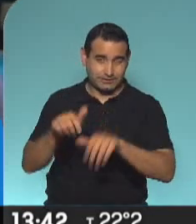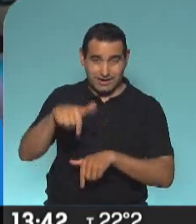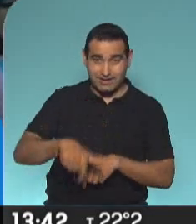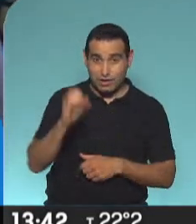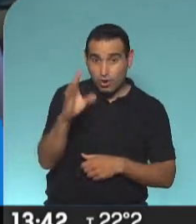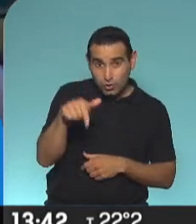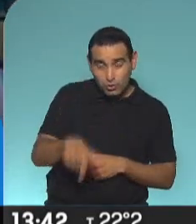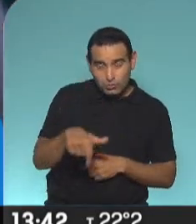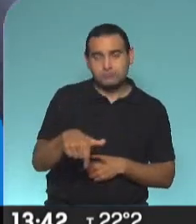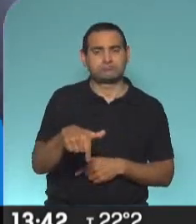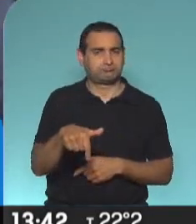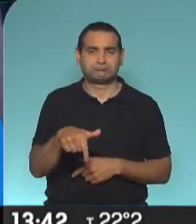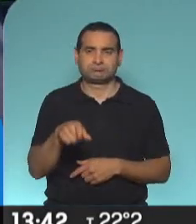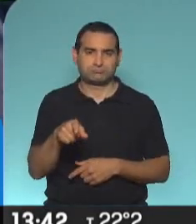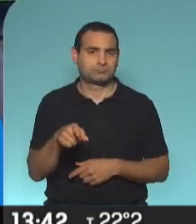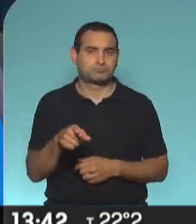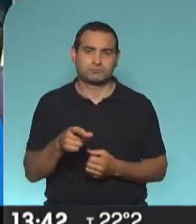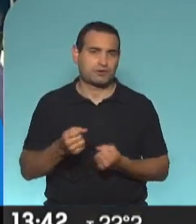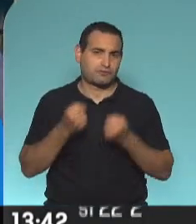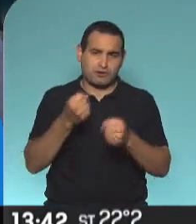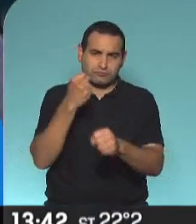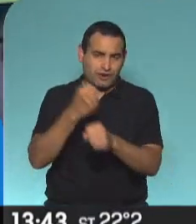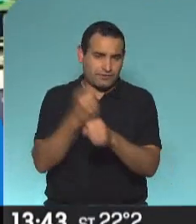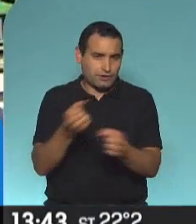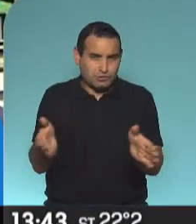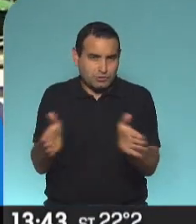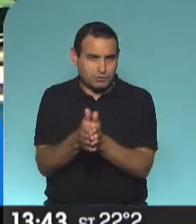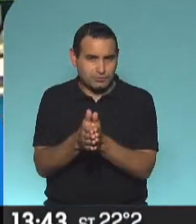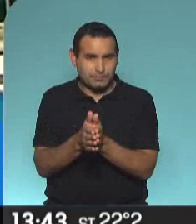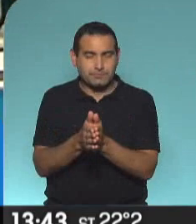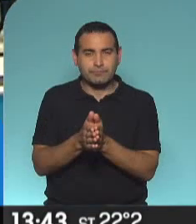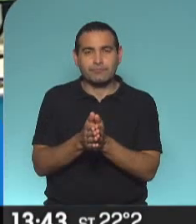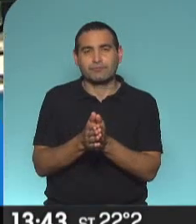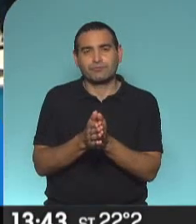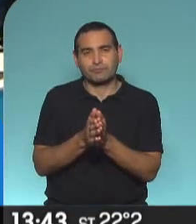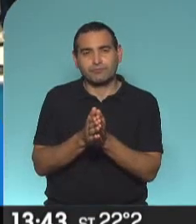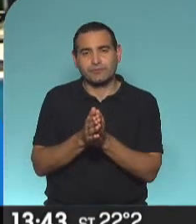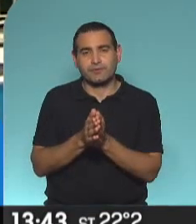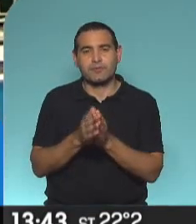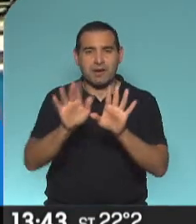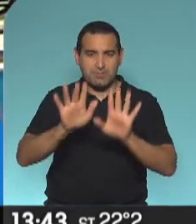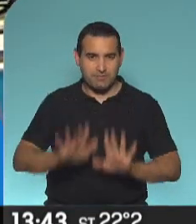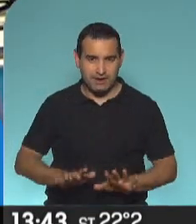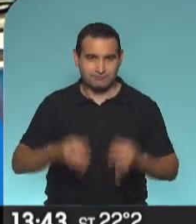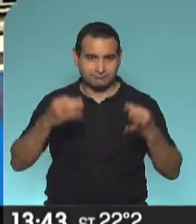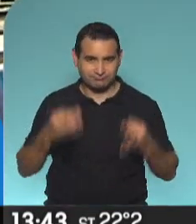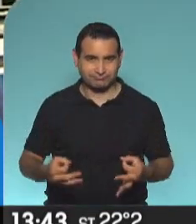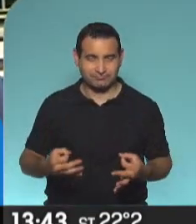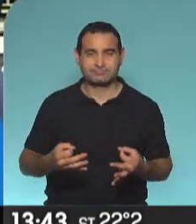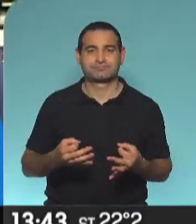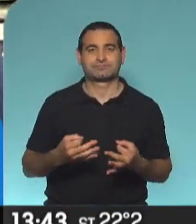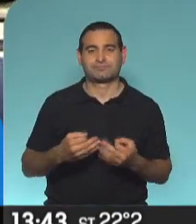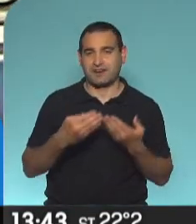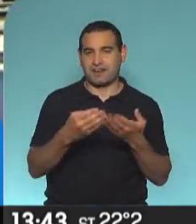la verdad que se pusieron en conjunto para poder llegar a tener esta pequeña luz